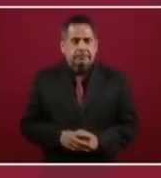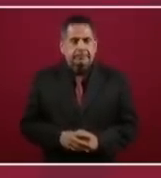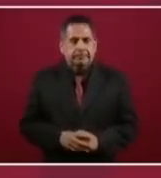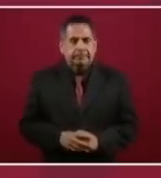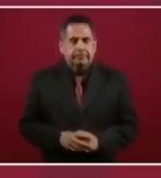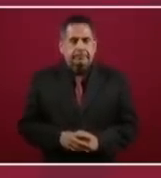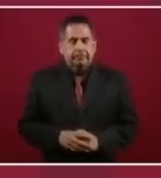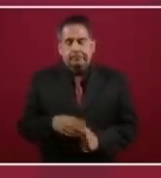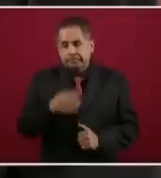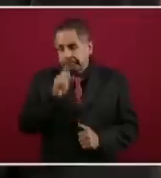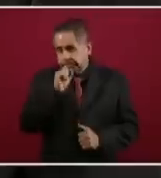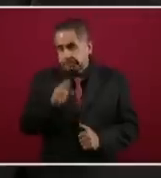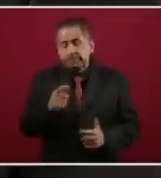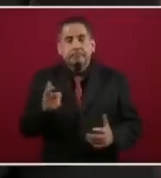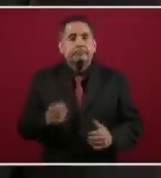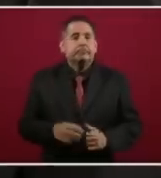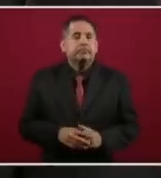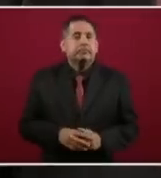Y